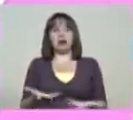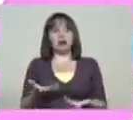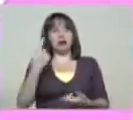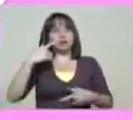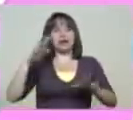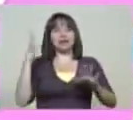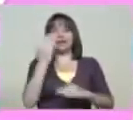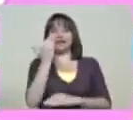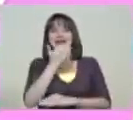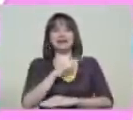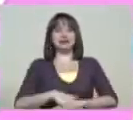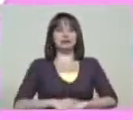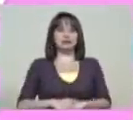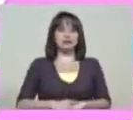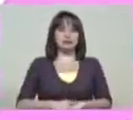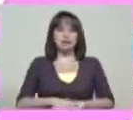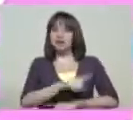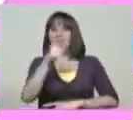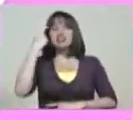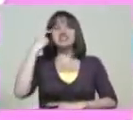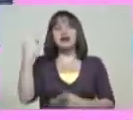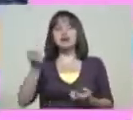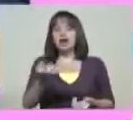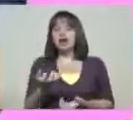Ustedes se ríen, ¿qué saben ustedes de caracoles?